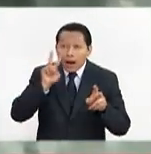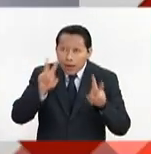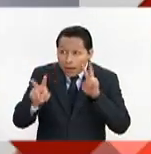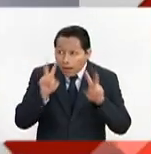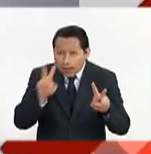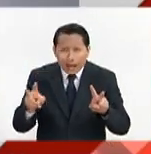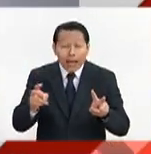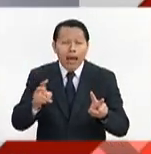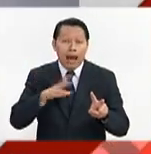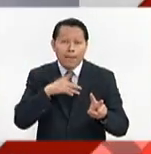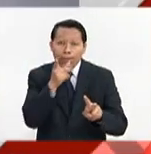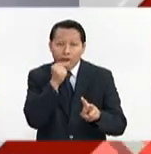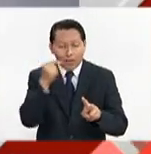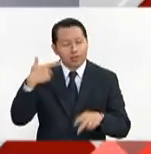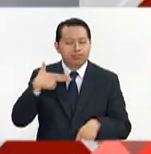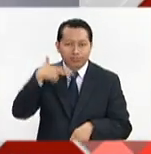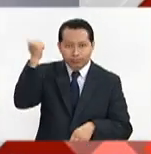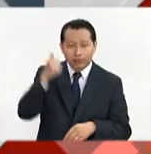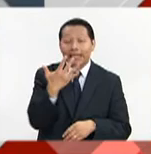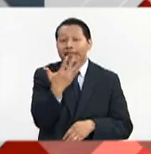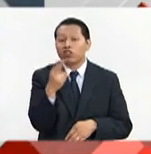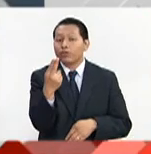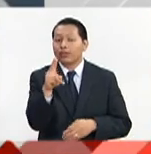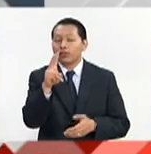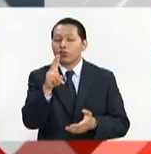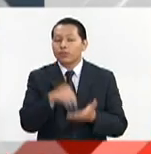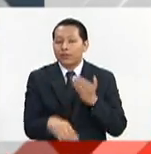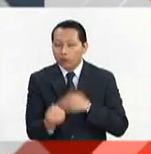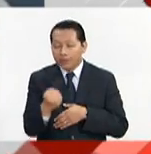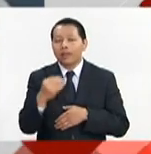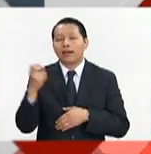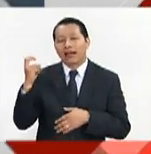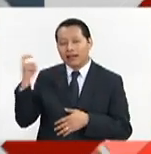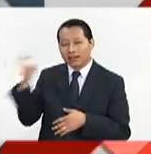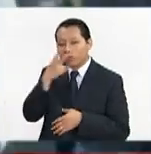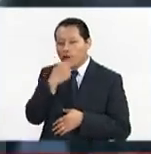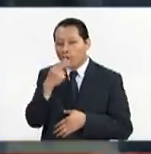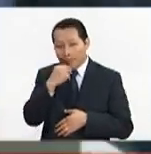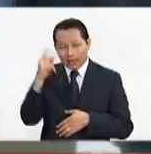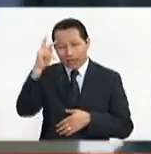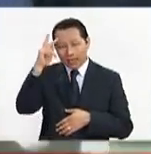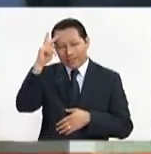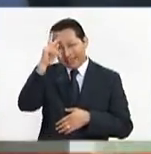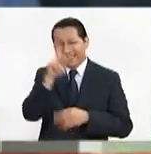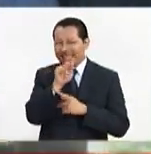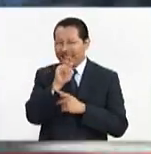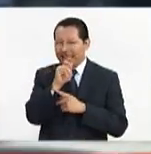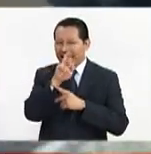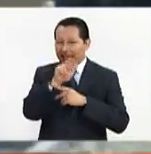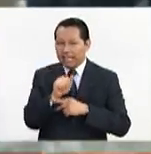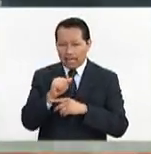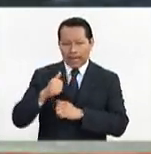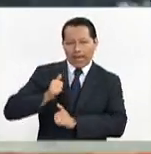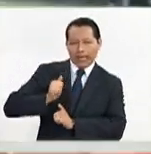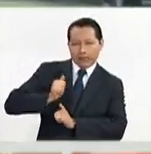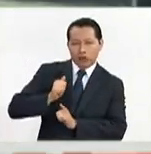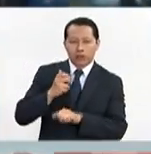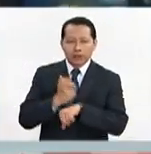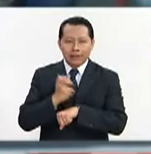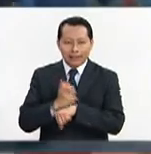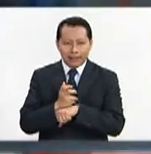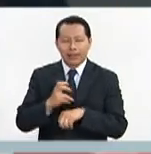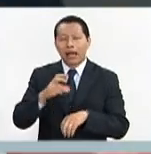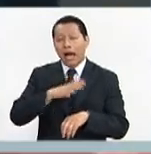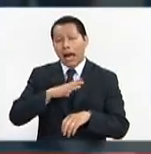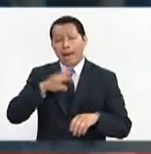policía. El 5 de noviembre del 2009, Nidal Matik Hassan, un psiquiatra del ejército de Estados Unidos, realizó una masacre en